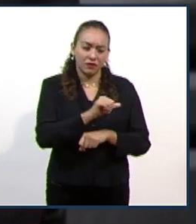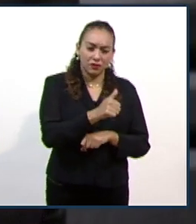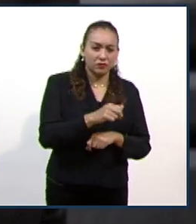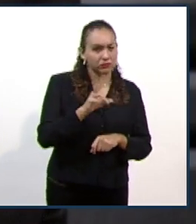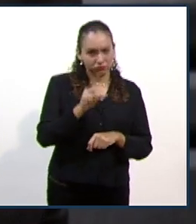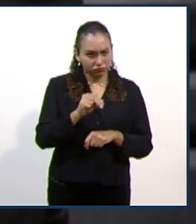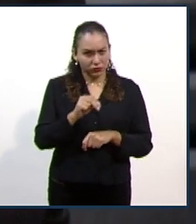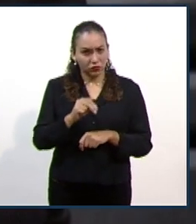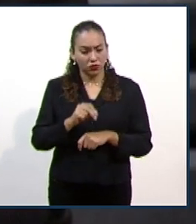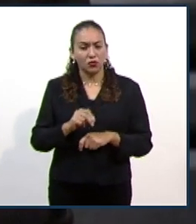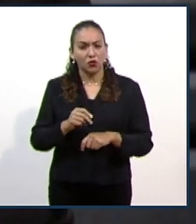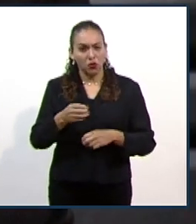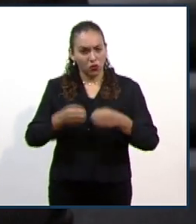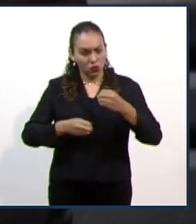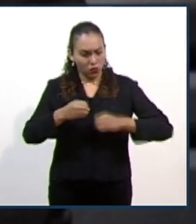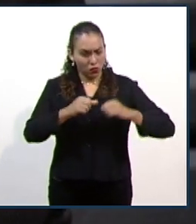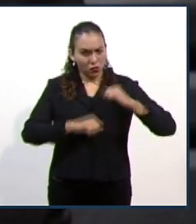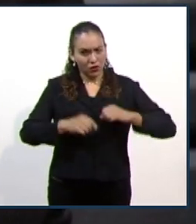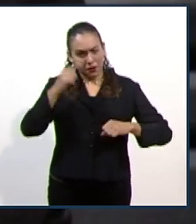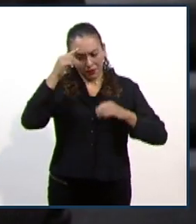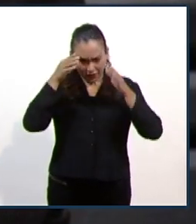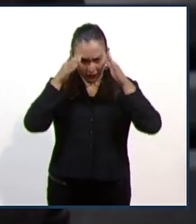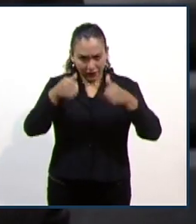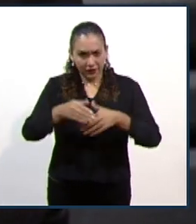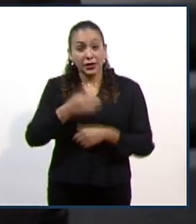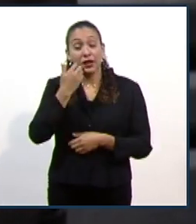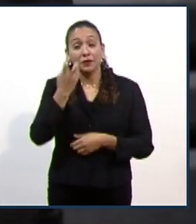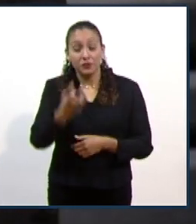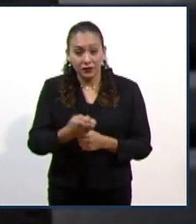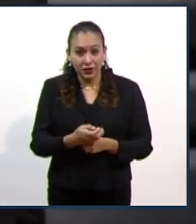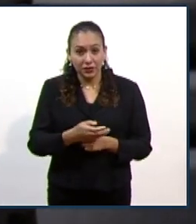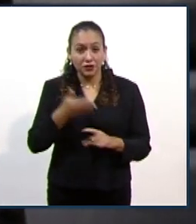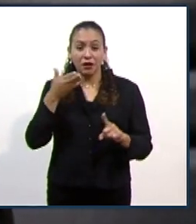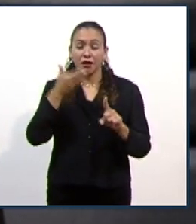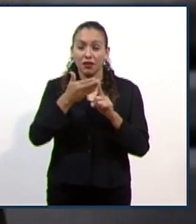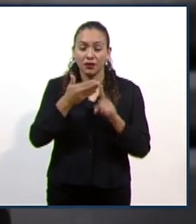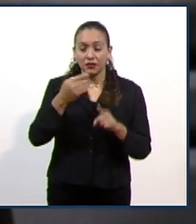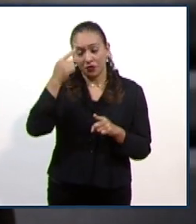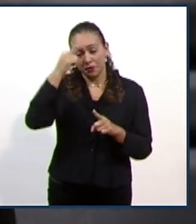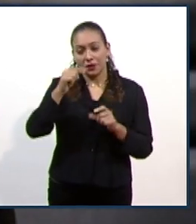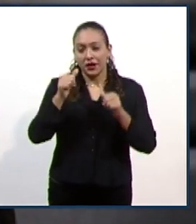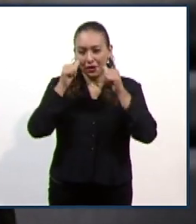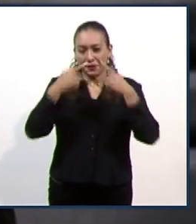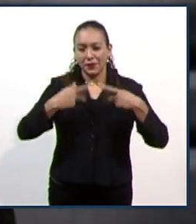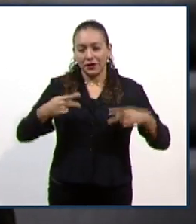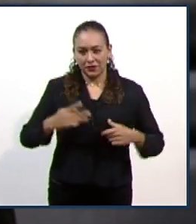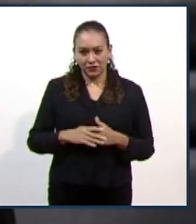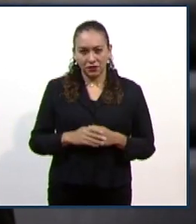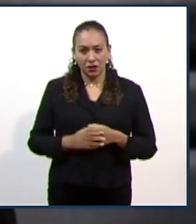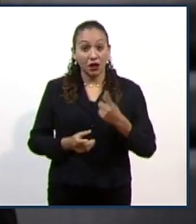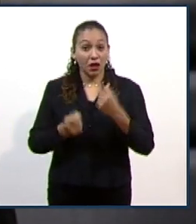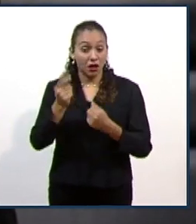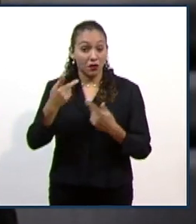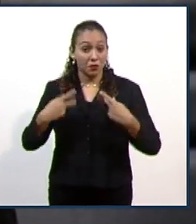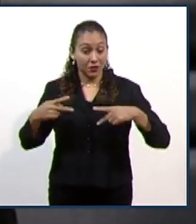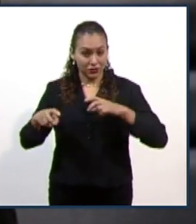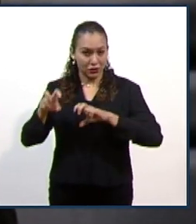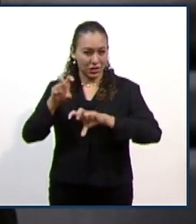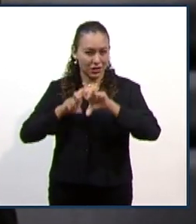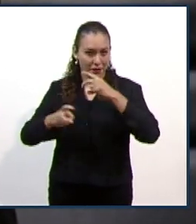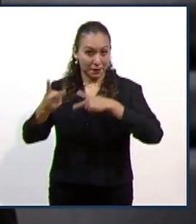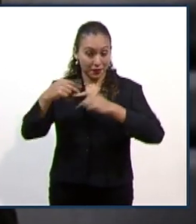y el desarrollo económico a largo plazo. Los inversionistas buscan mercados donde la ley sea aplicada de